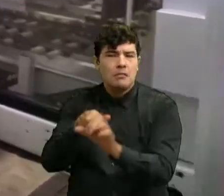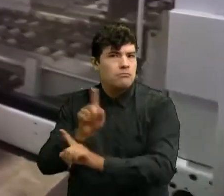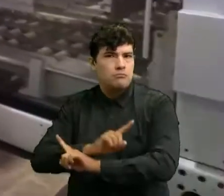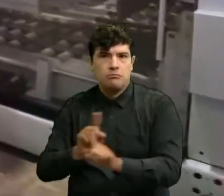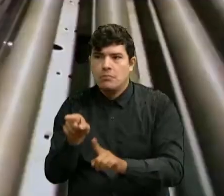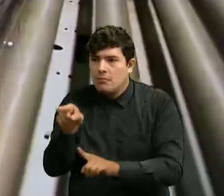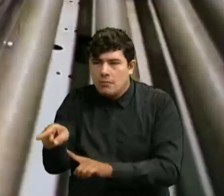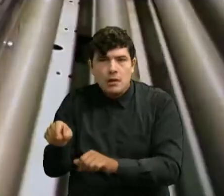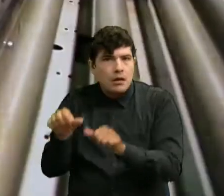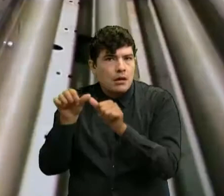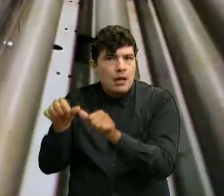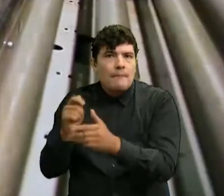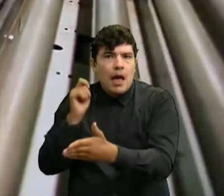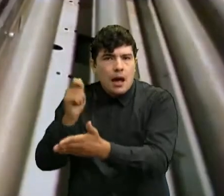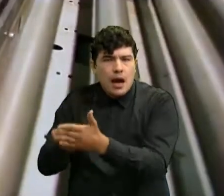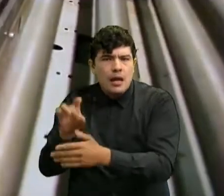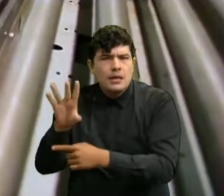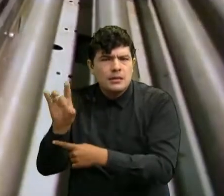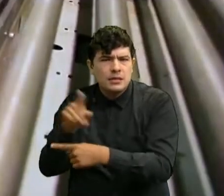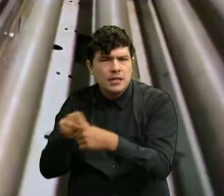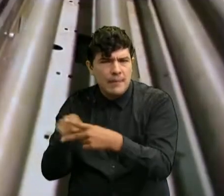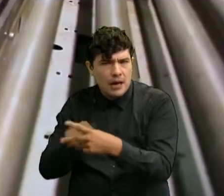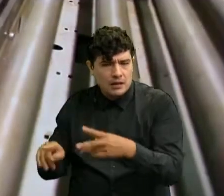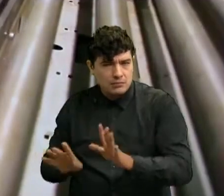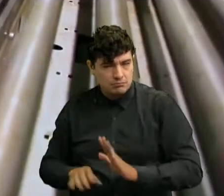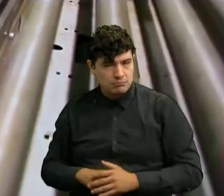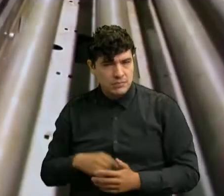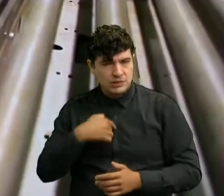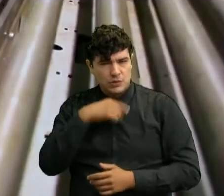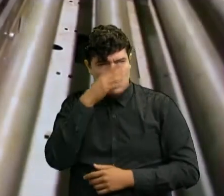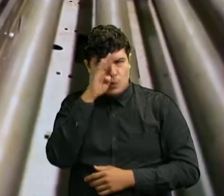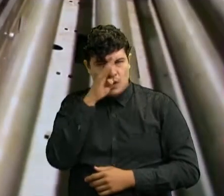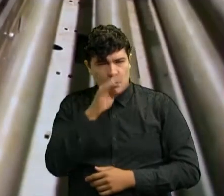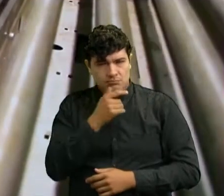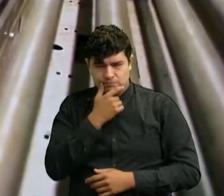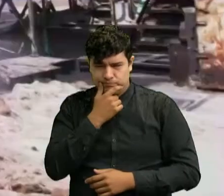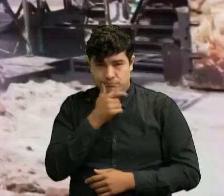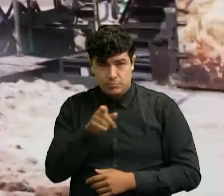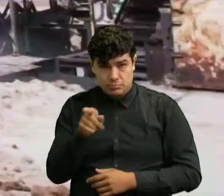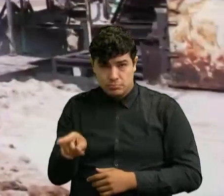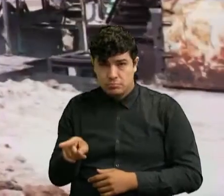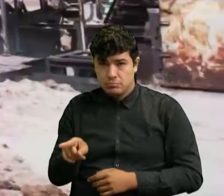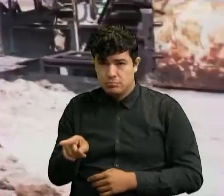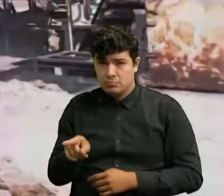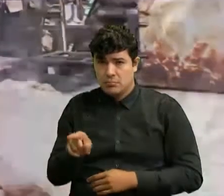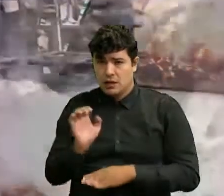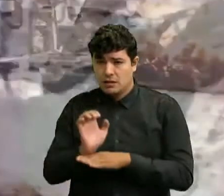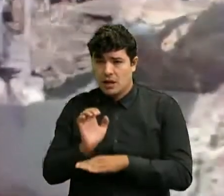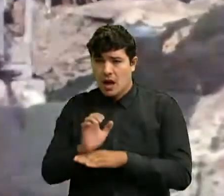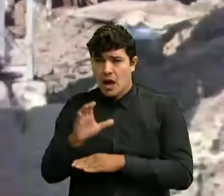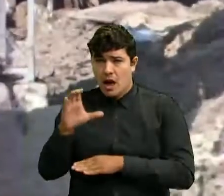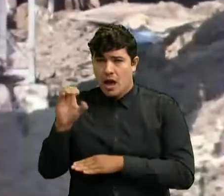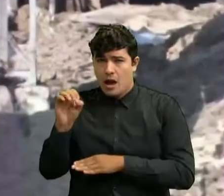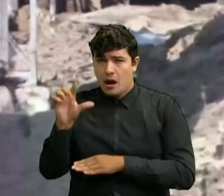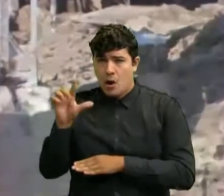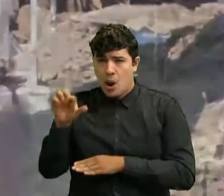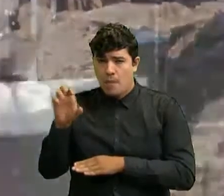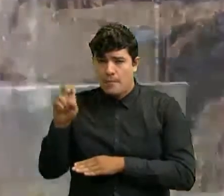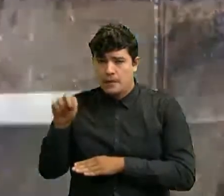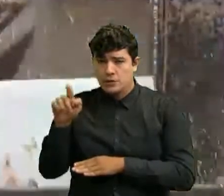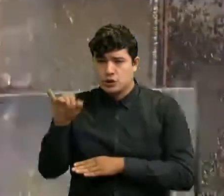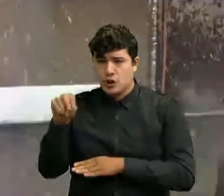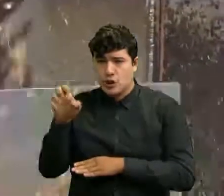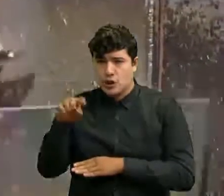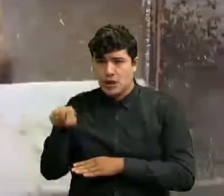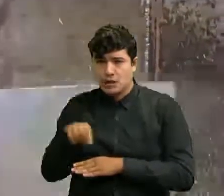semanas. Mi pregunta es, ¿hay posibilidad de que vuelva a Colpensiones o qué se puede hacer en ese